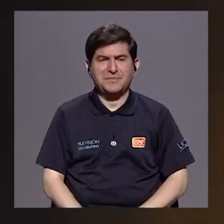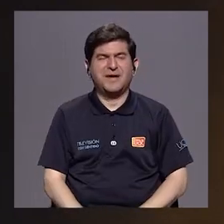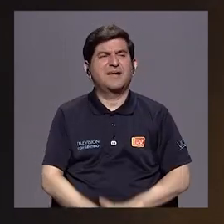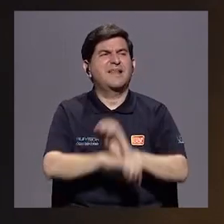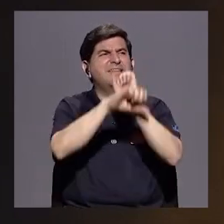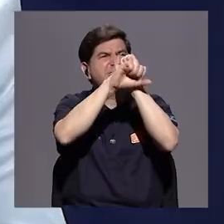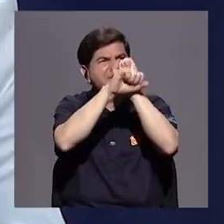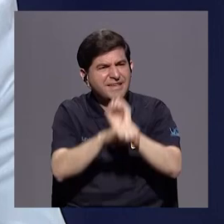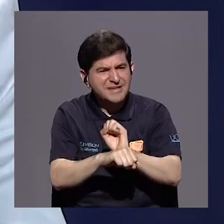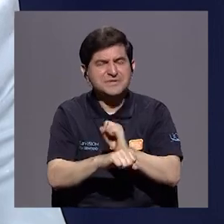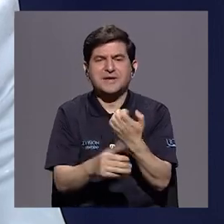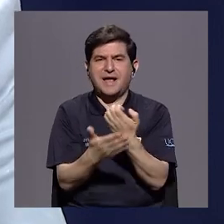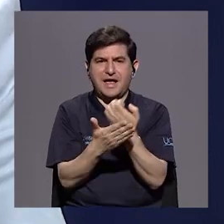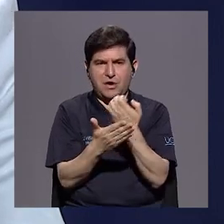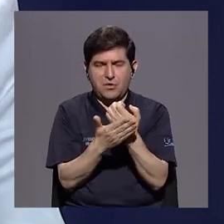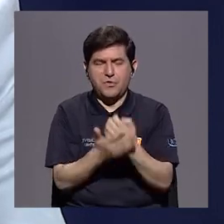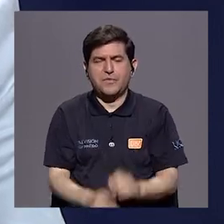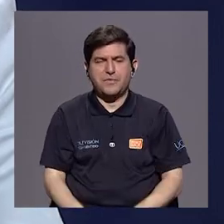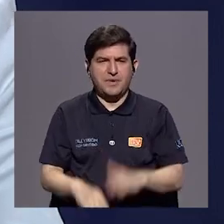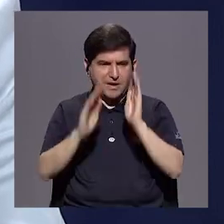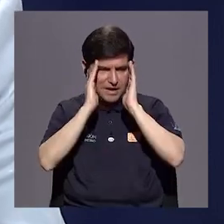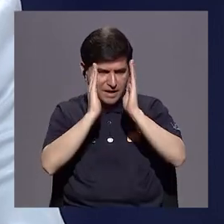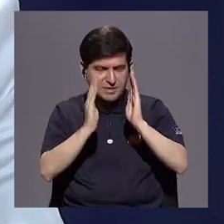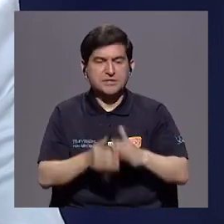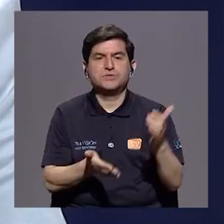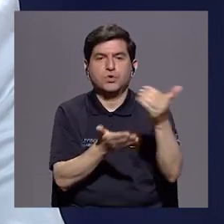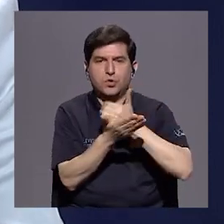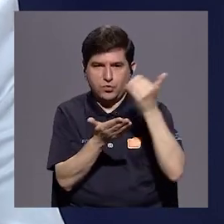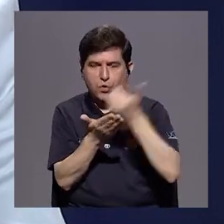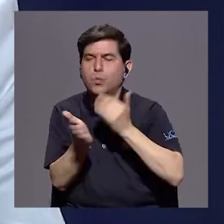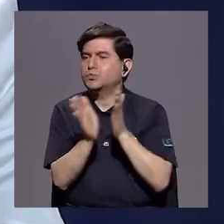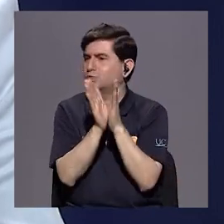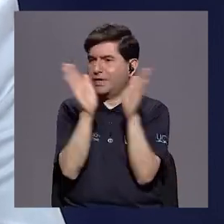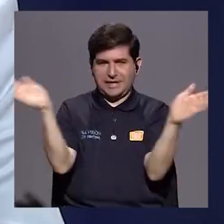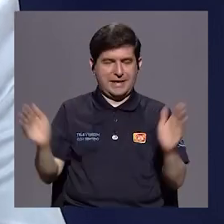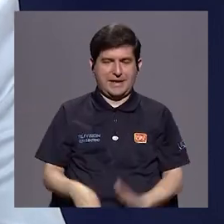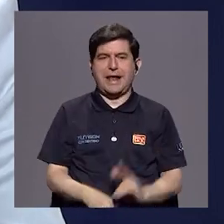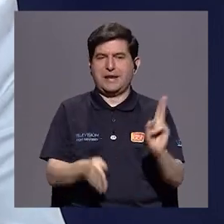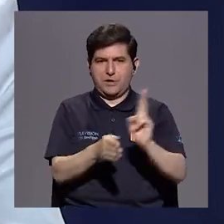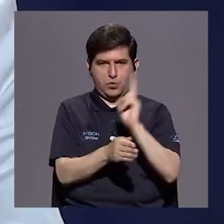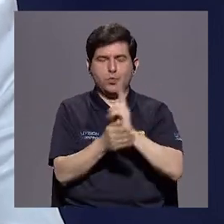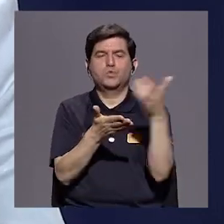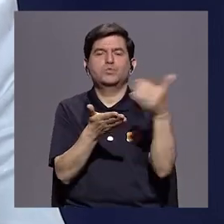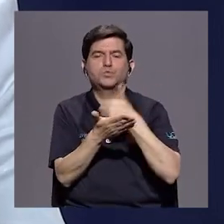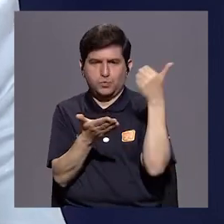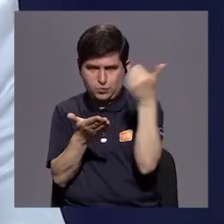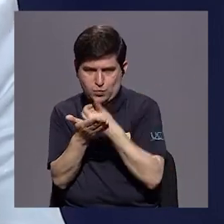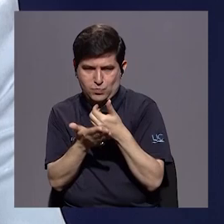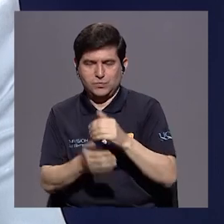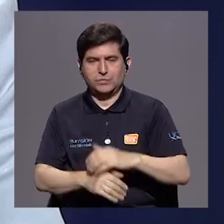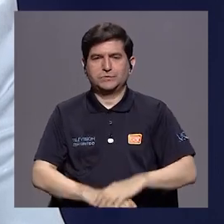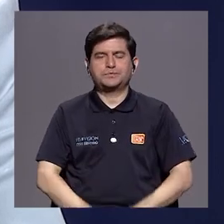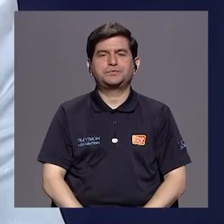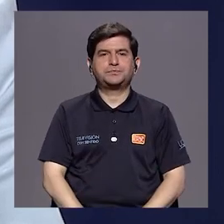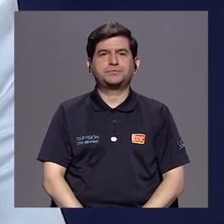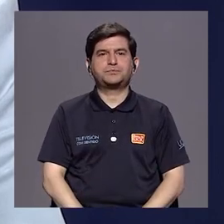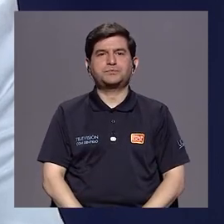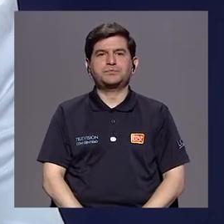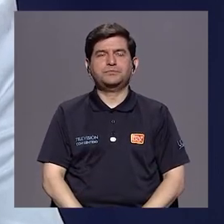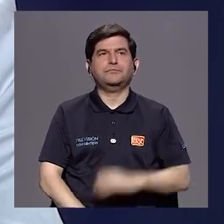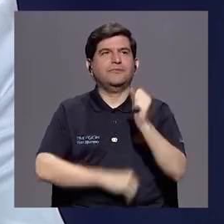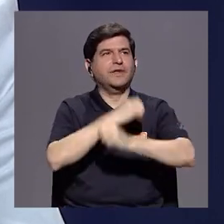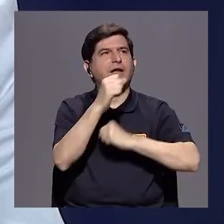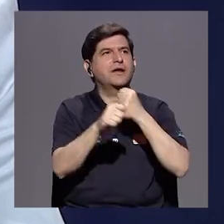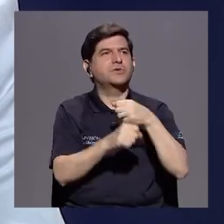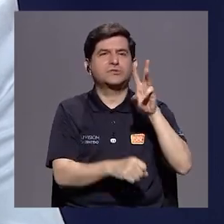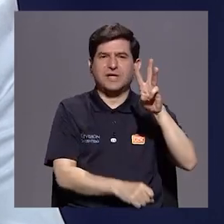tradicionalmente la economía se ha ocupado de los recursos en general del uso de los recursos en los años